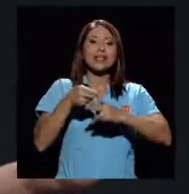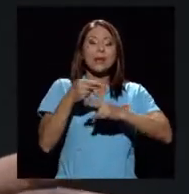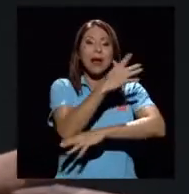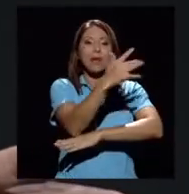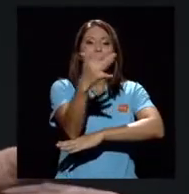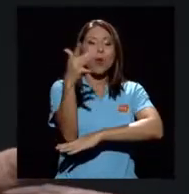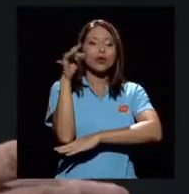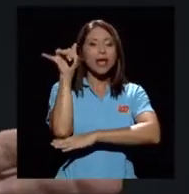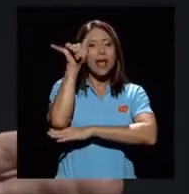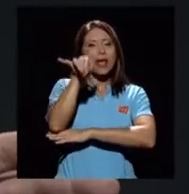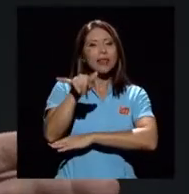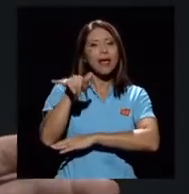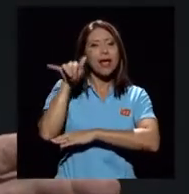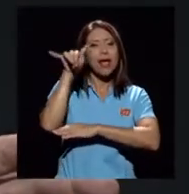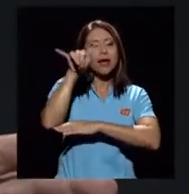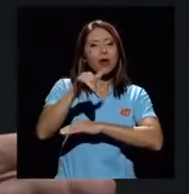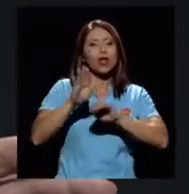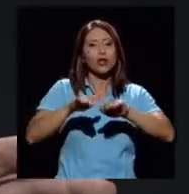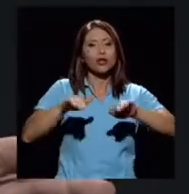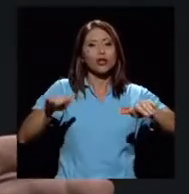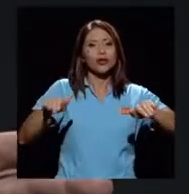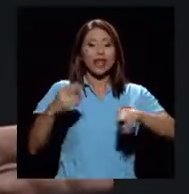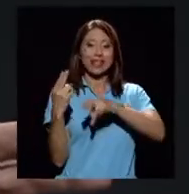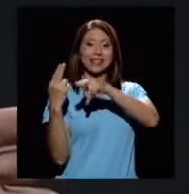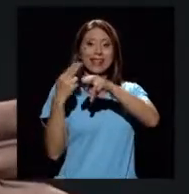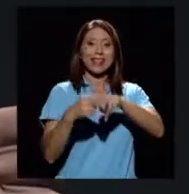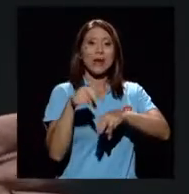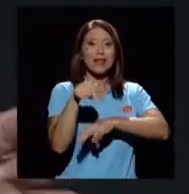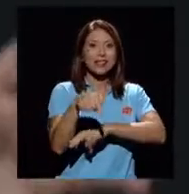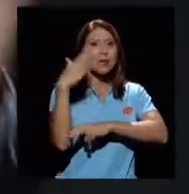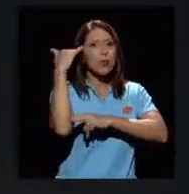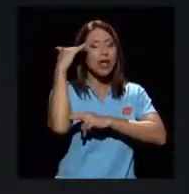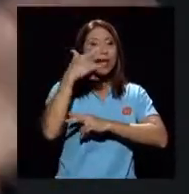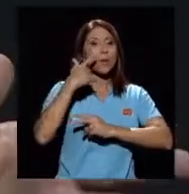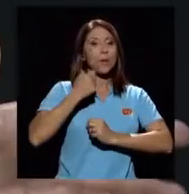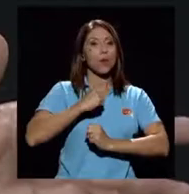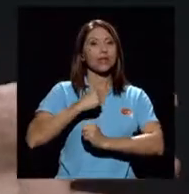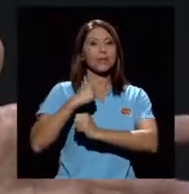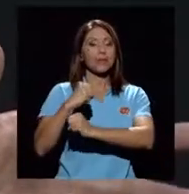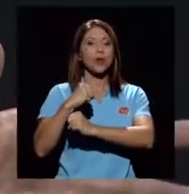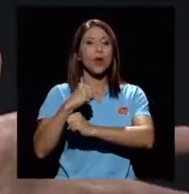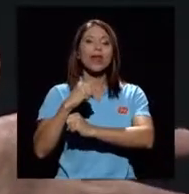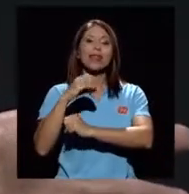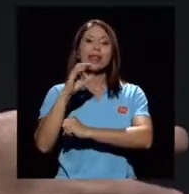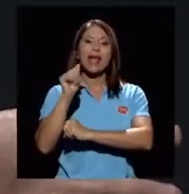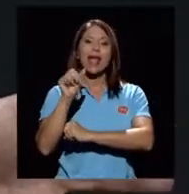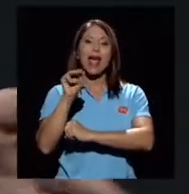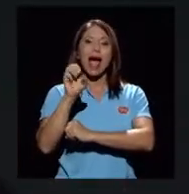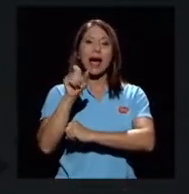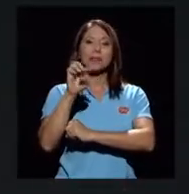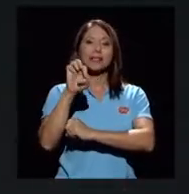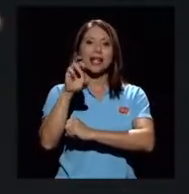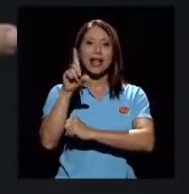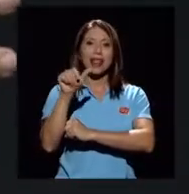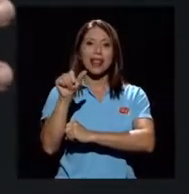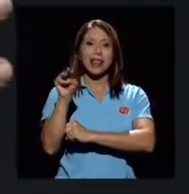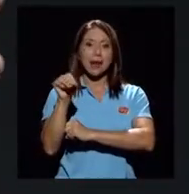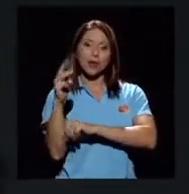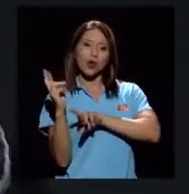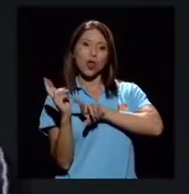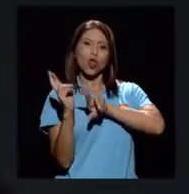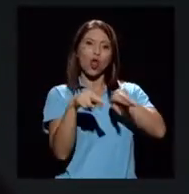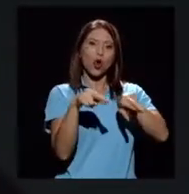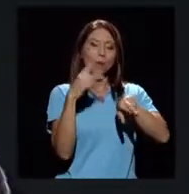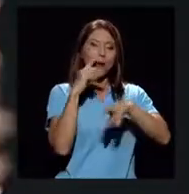así porque el municipio de Ámsterdam donó para conservación en Costa Rica y para que se